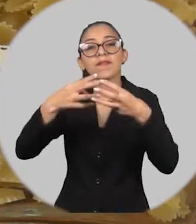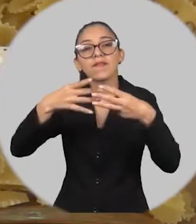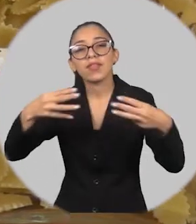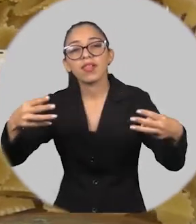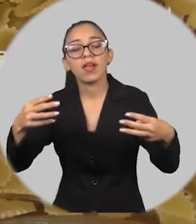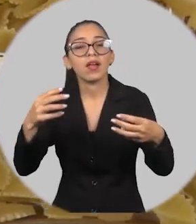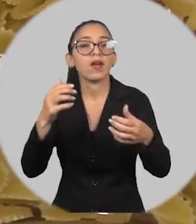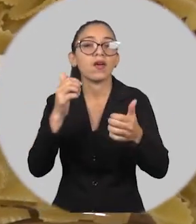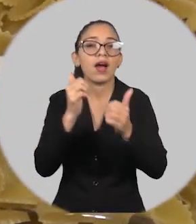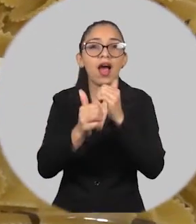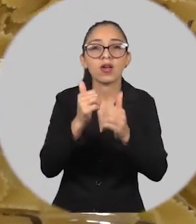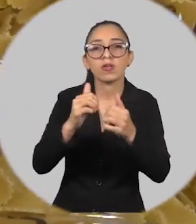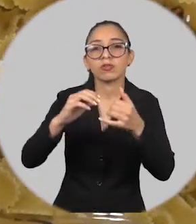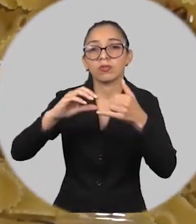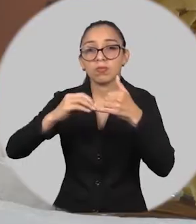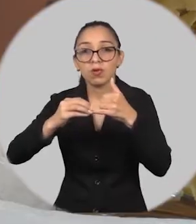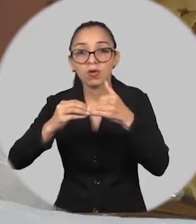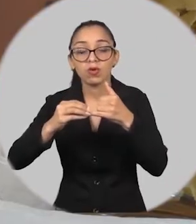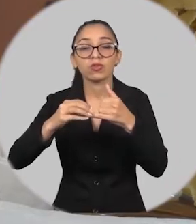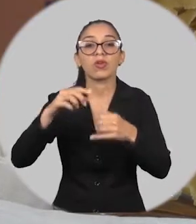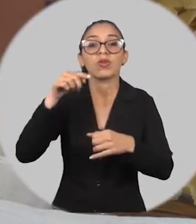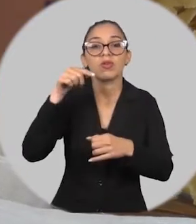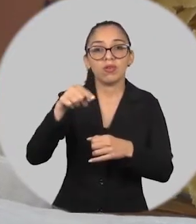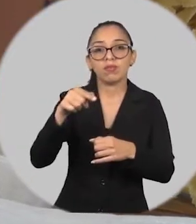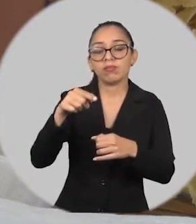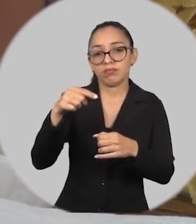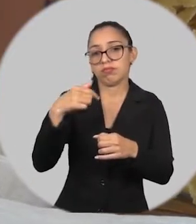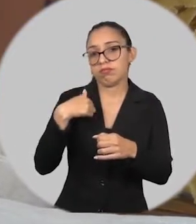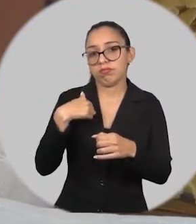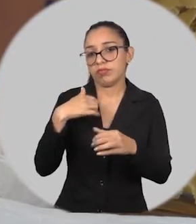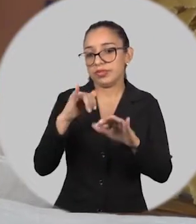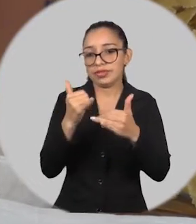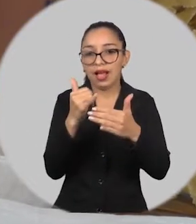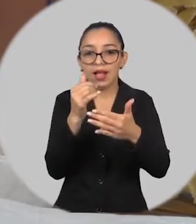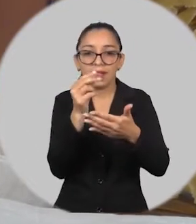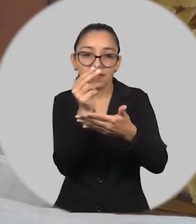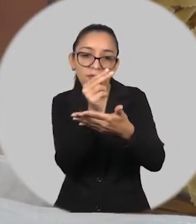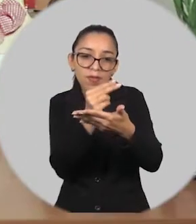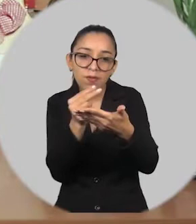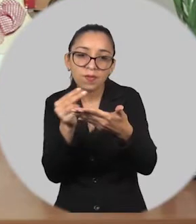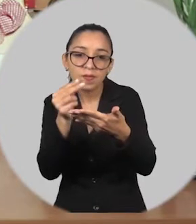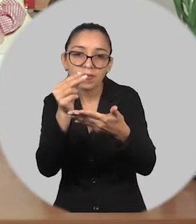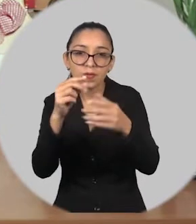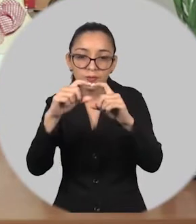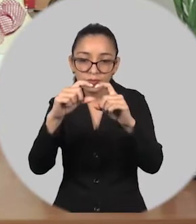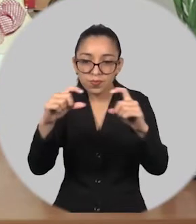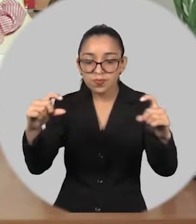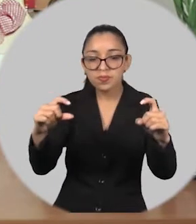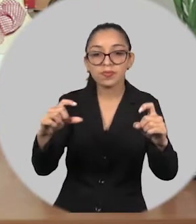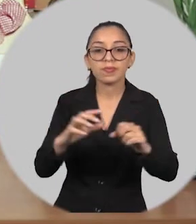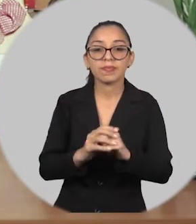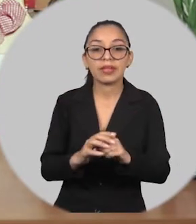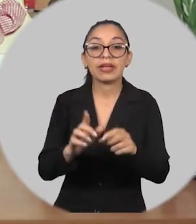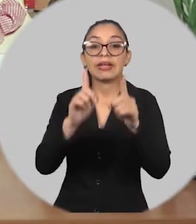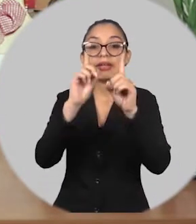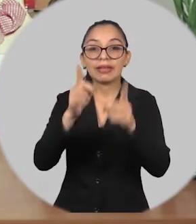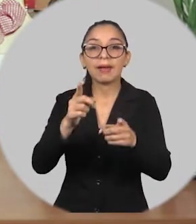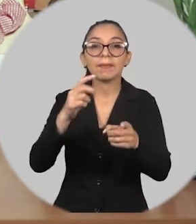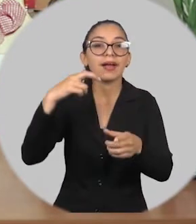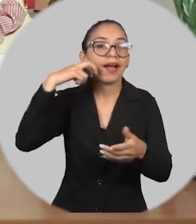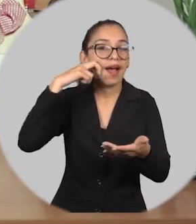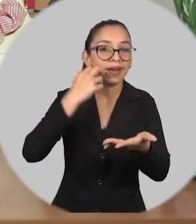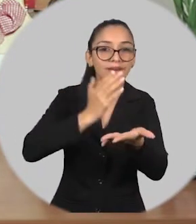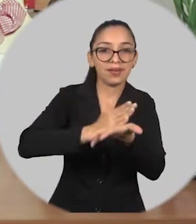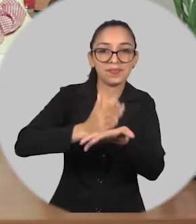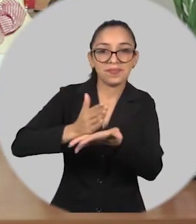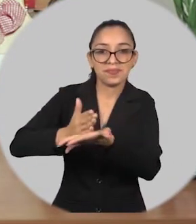que no quede muy cargado. Y allá el pica carne. Y de este lado tengo otra opción, otro diseño. Una